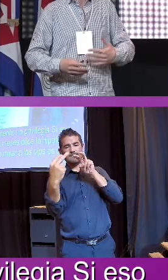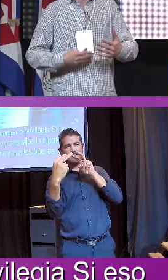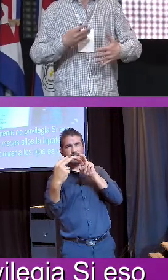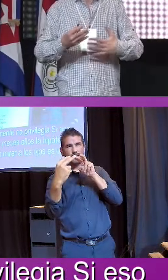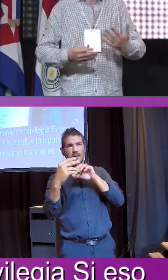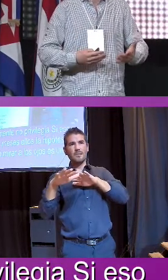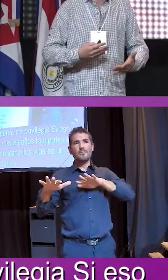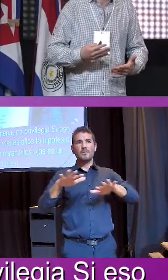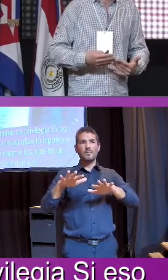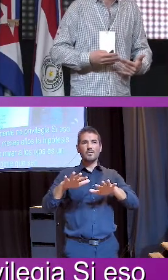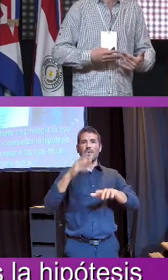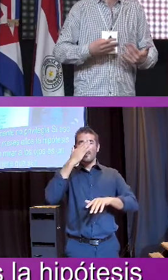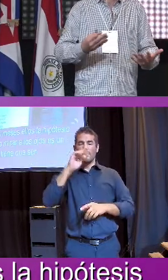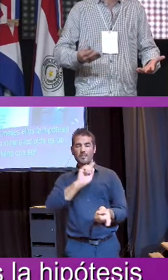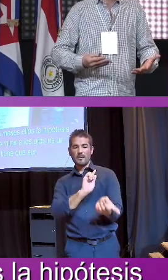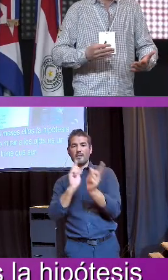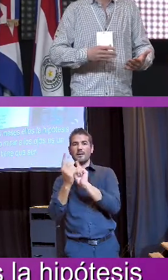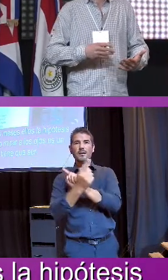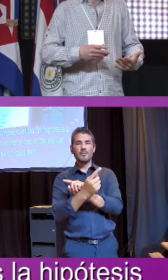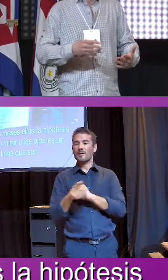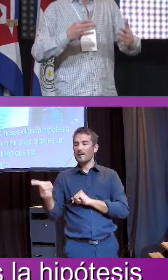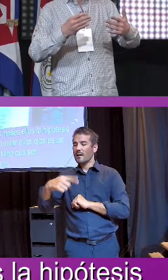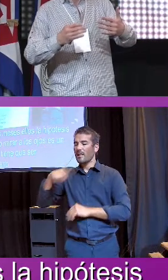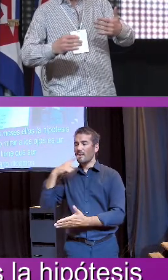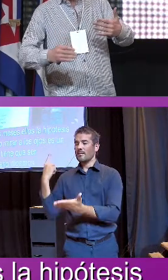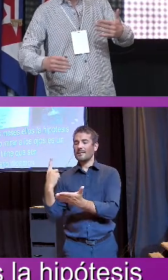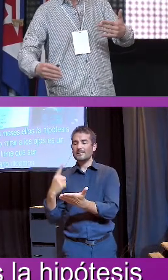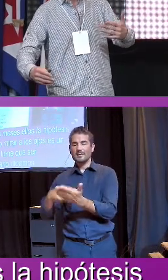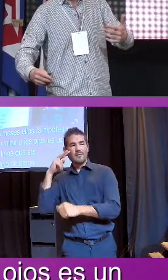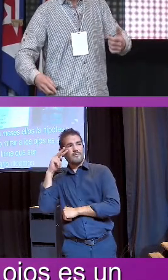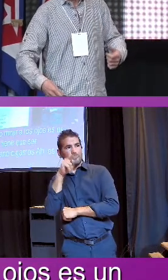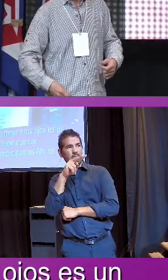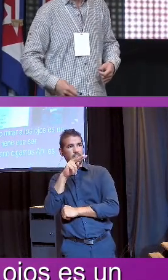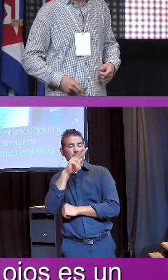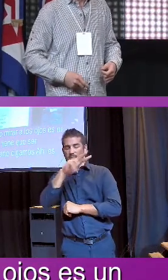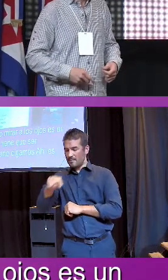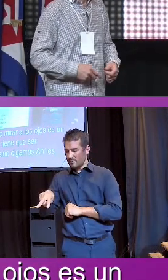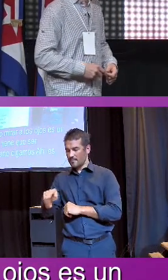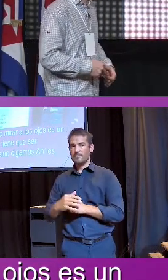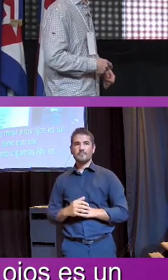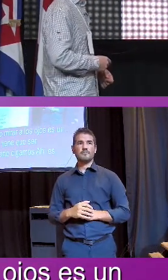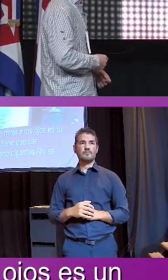cuando tiene que ser reemplazado por el sistema voluntario, digamos, ahí es donde empieza a declinar.